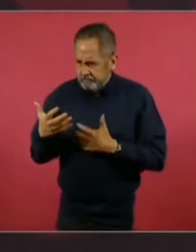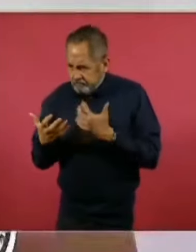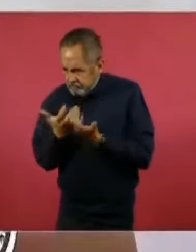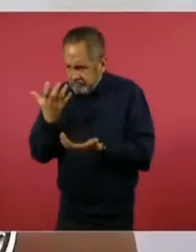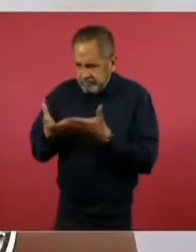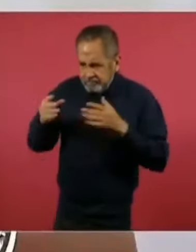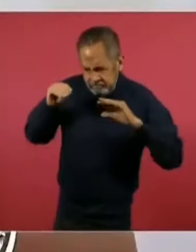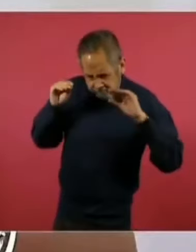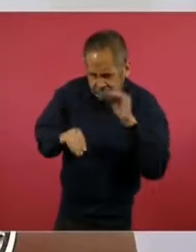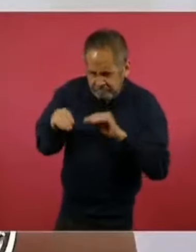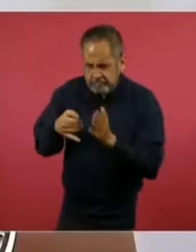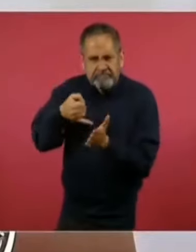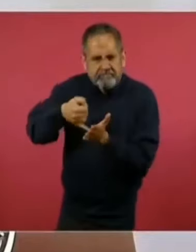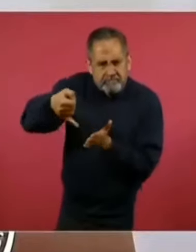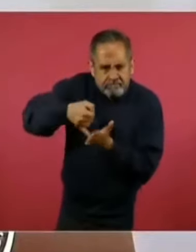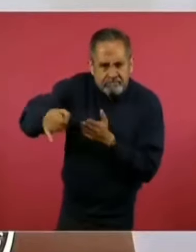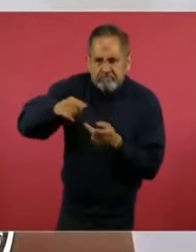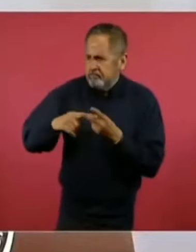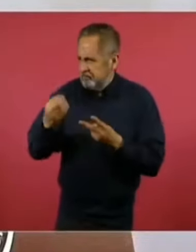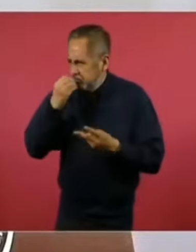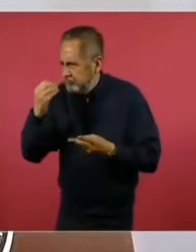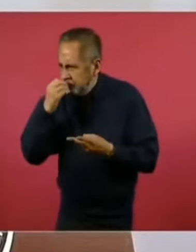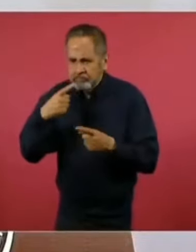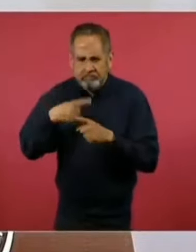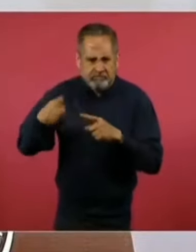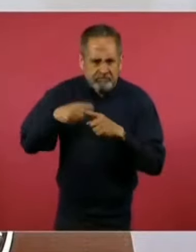y pienso también